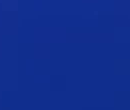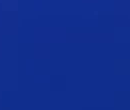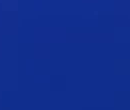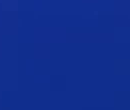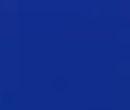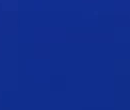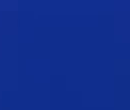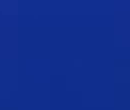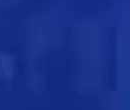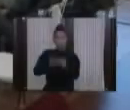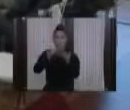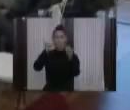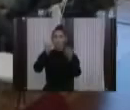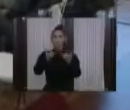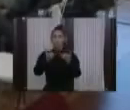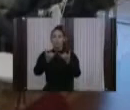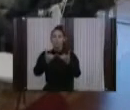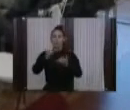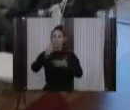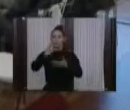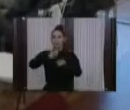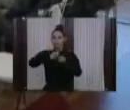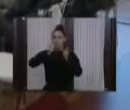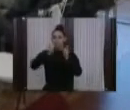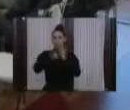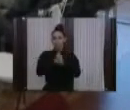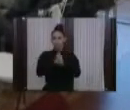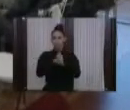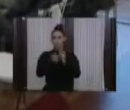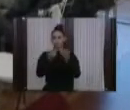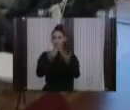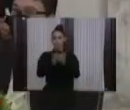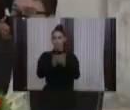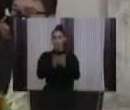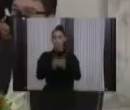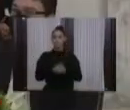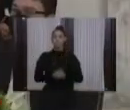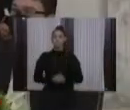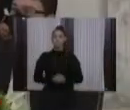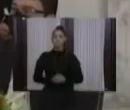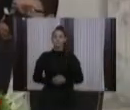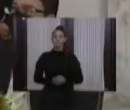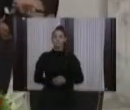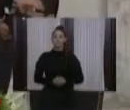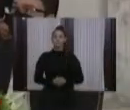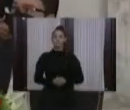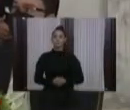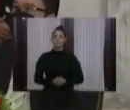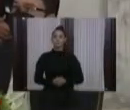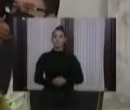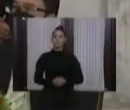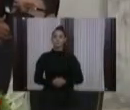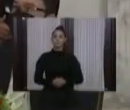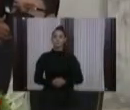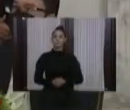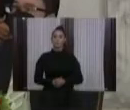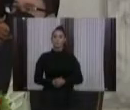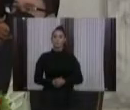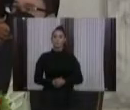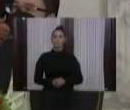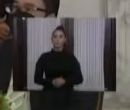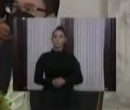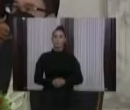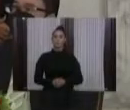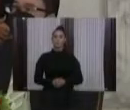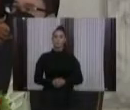acto o la tablet es que abrirían aprenderían la tableta iba a